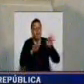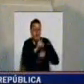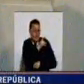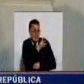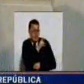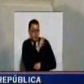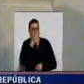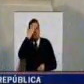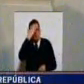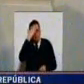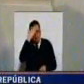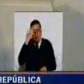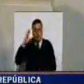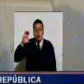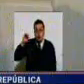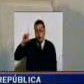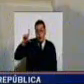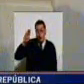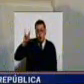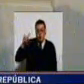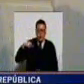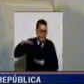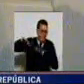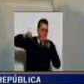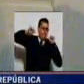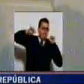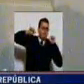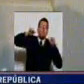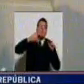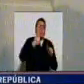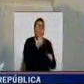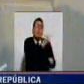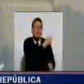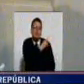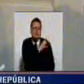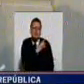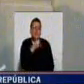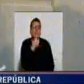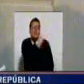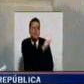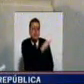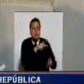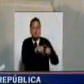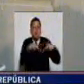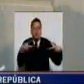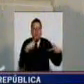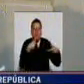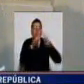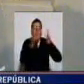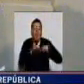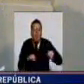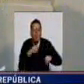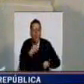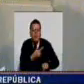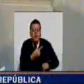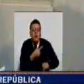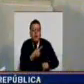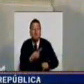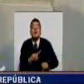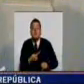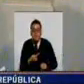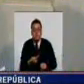chileno sabe que Colbún no va a participar en la subasta, miren lo que pasa. Un periódico en internet titula: